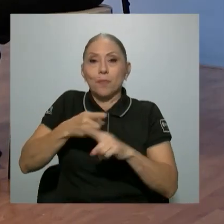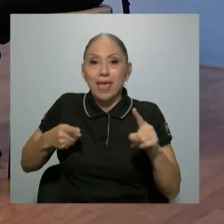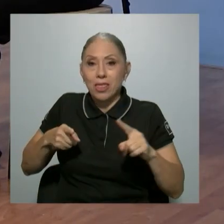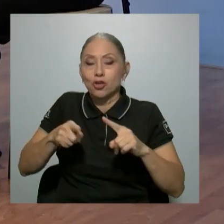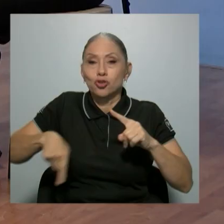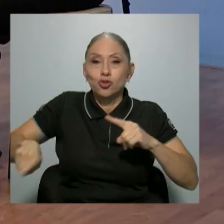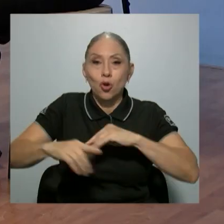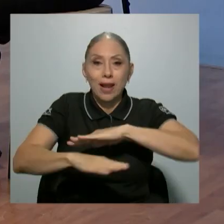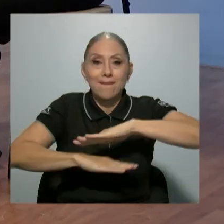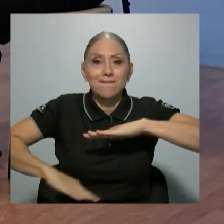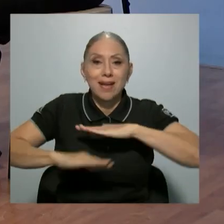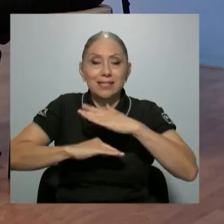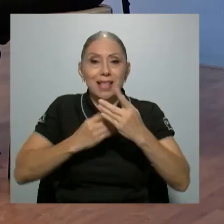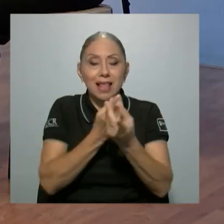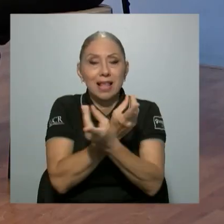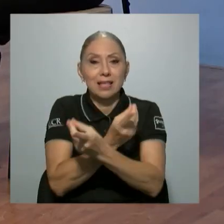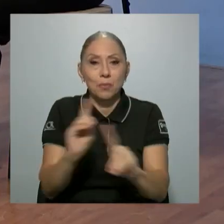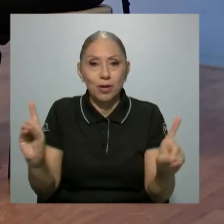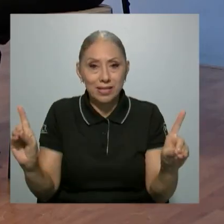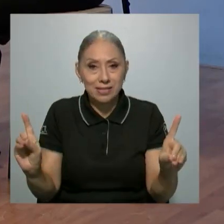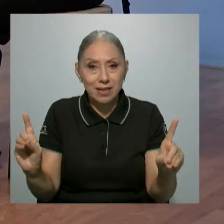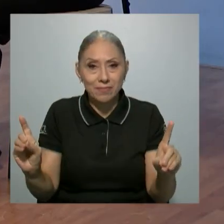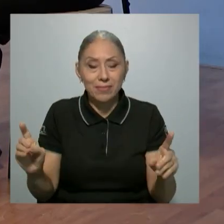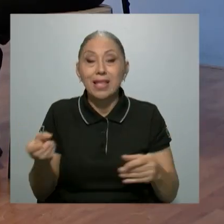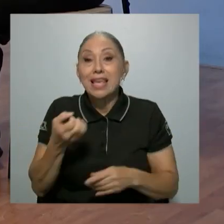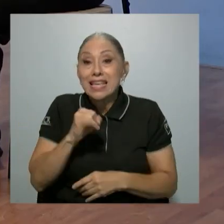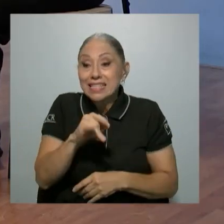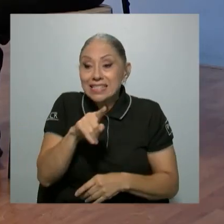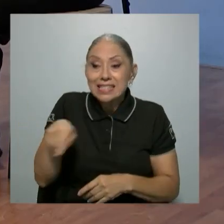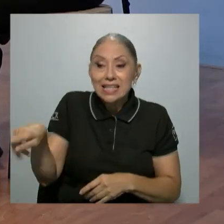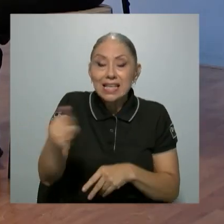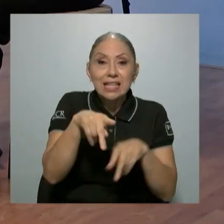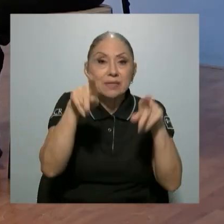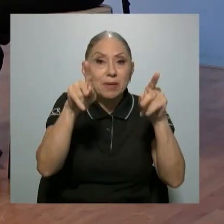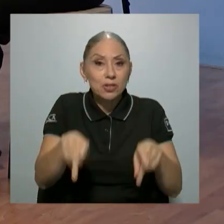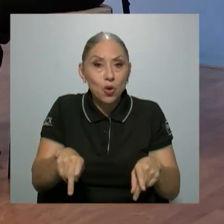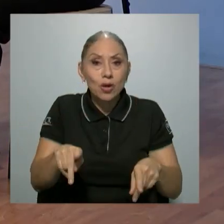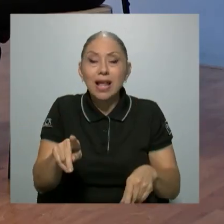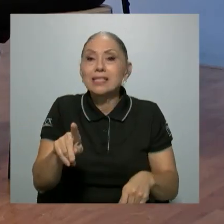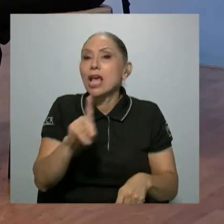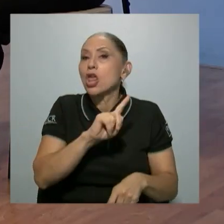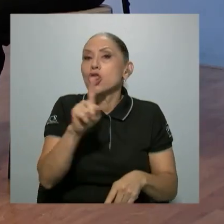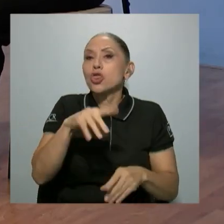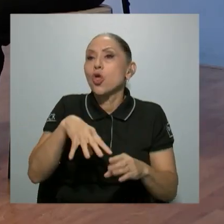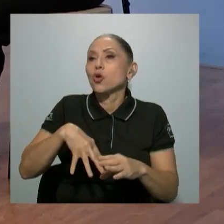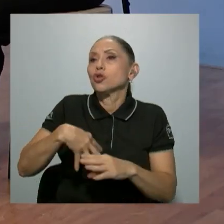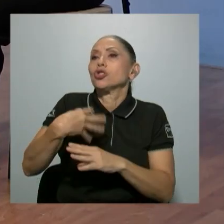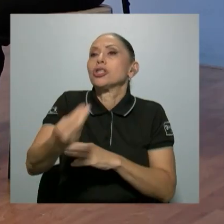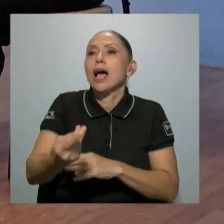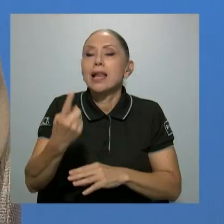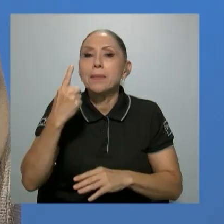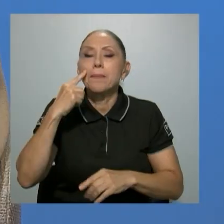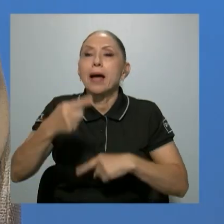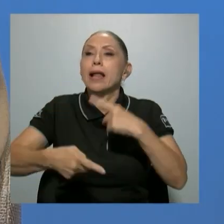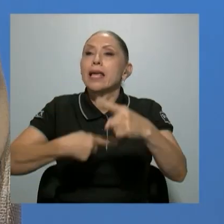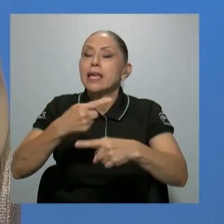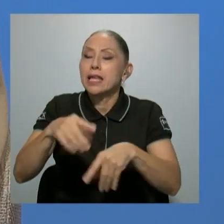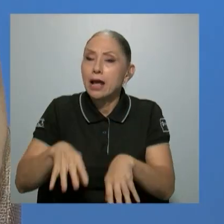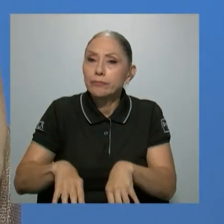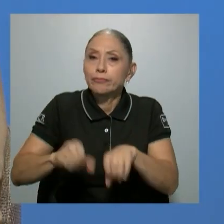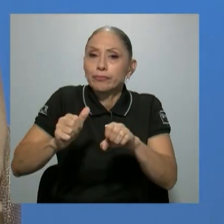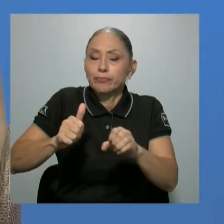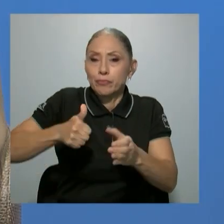alejar la posibilidad de que estas personas ejerzan su derecho al voto es un